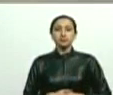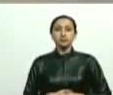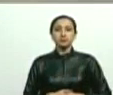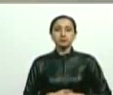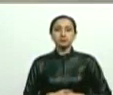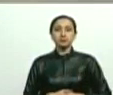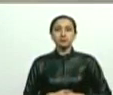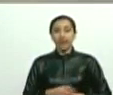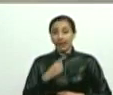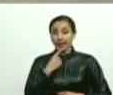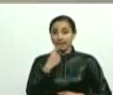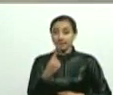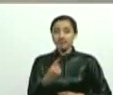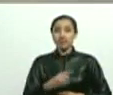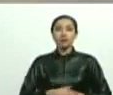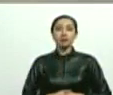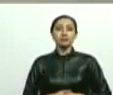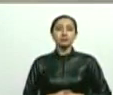Déjeme decirle,